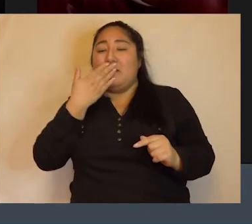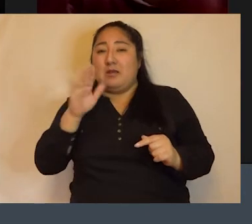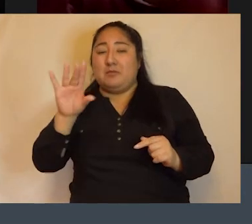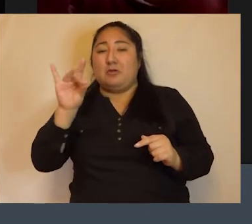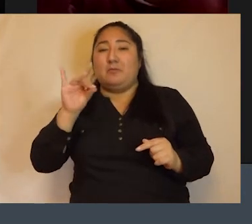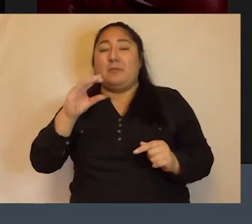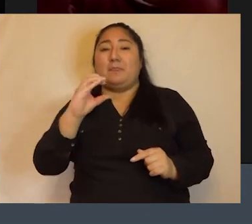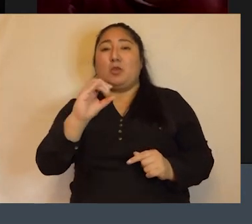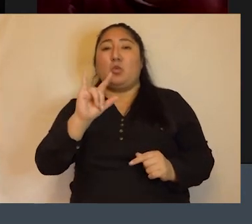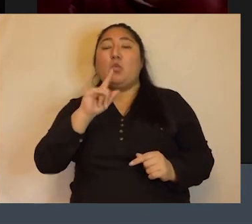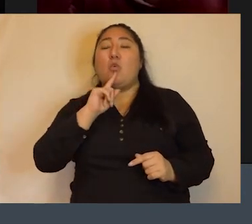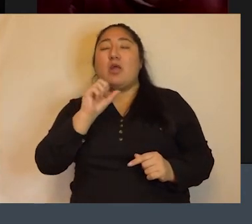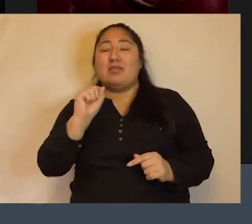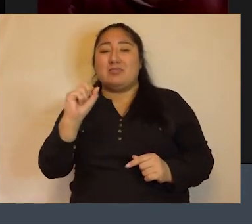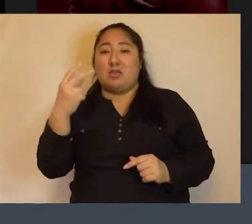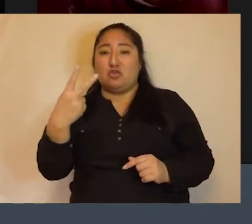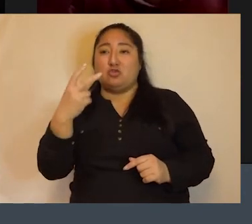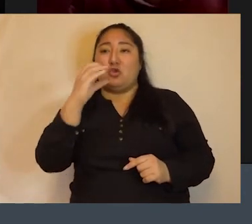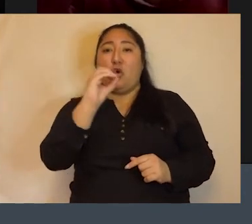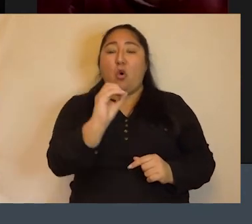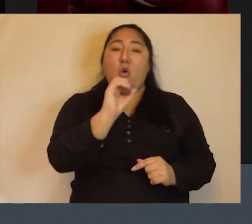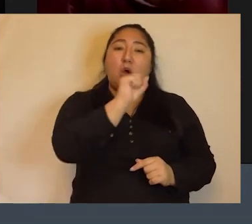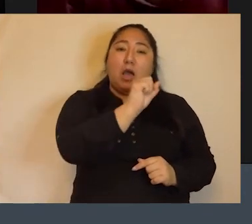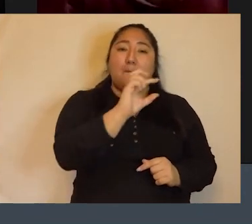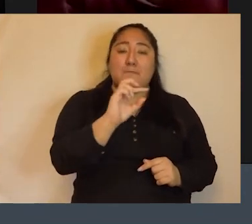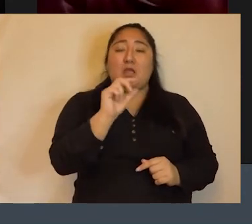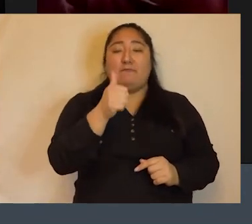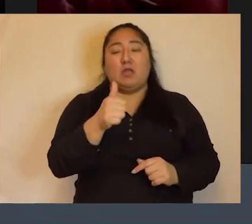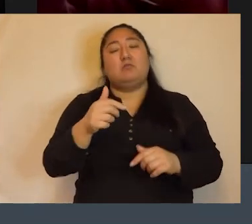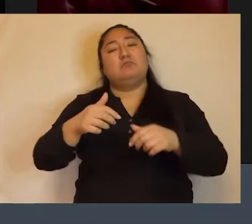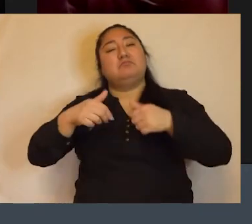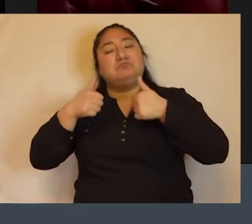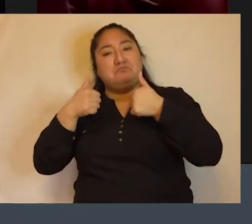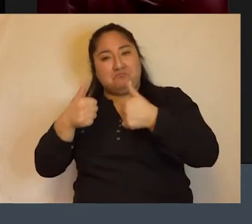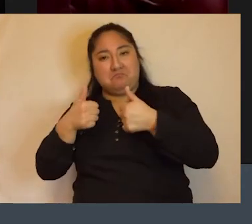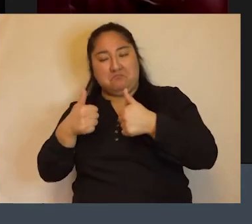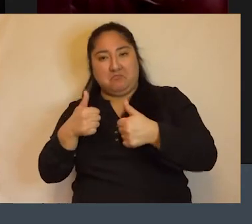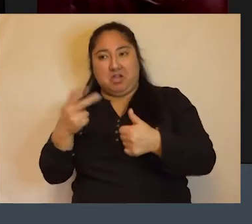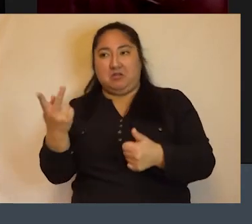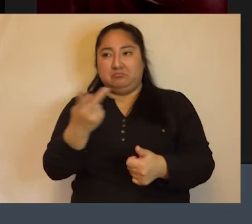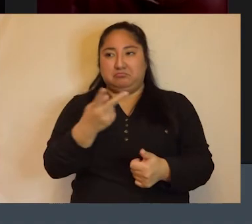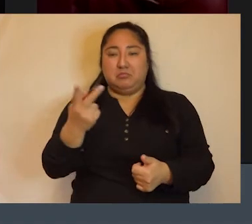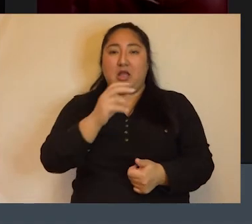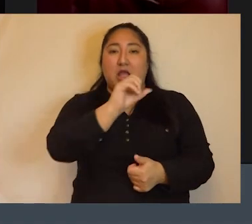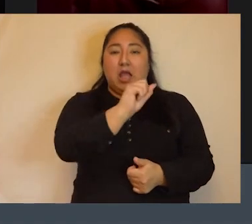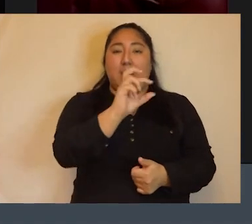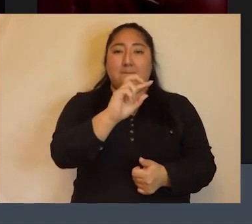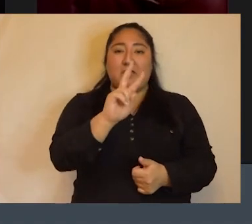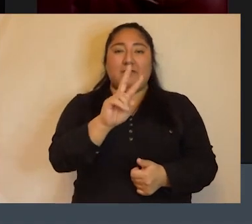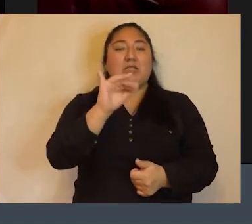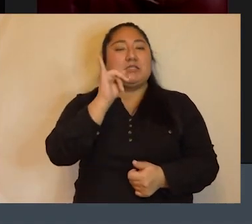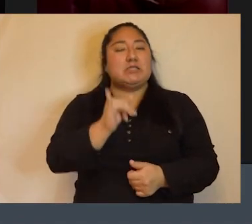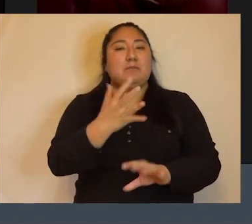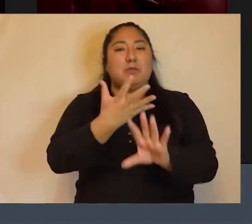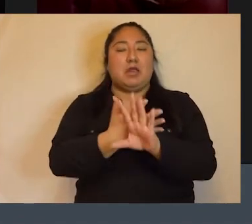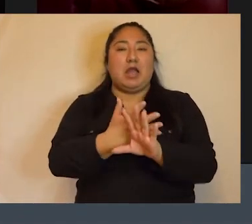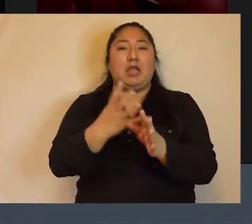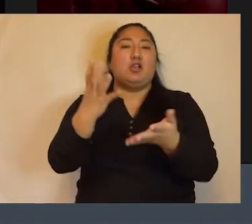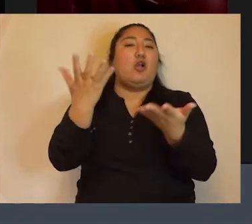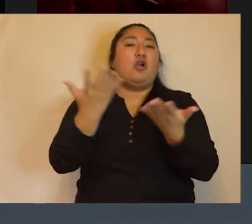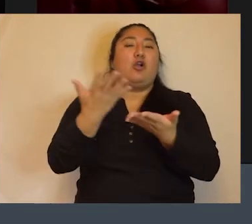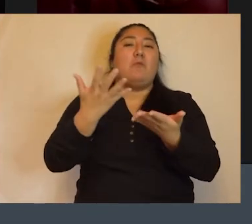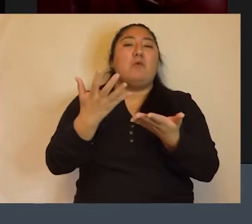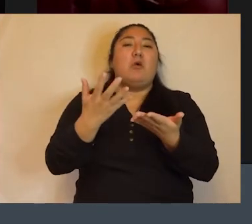la posibilidad de la cuenta 2 o el APB son buenas opciones porque van a tener buenas rentabilidades y el APB siempre tiene el